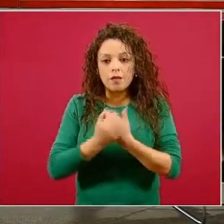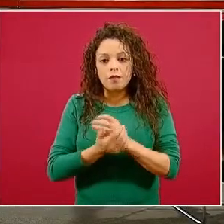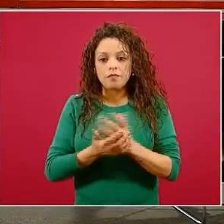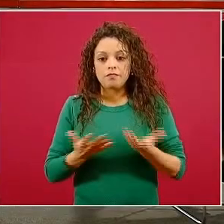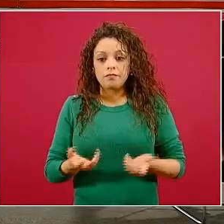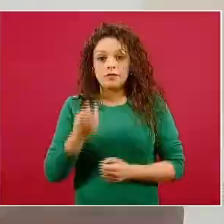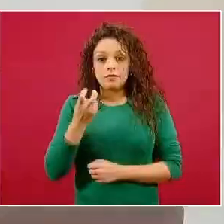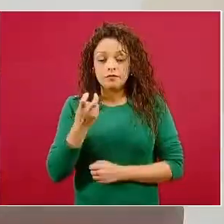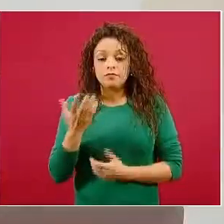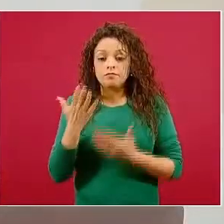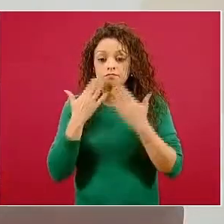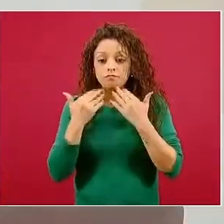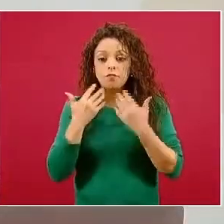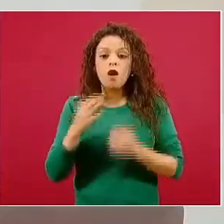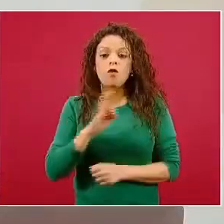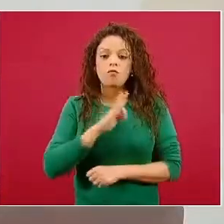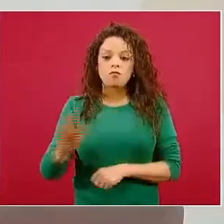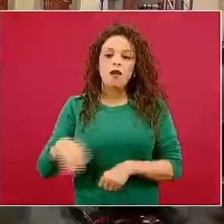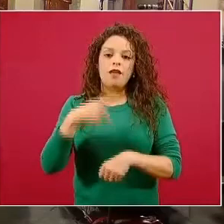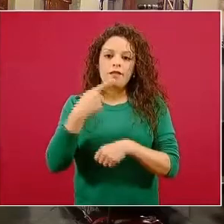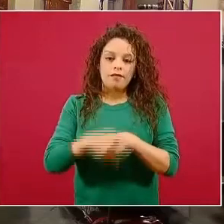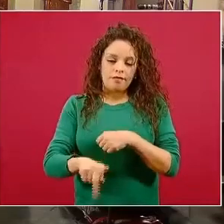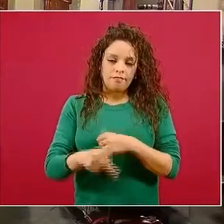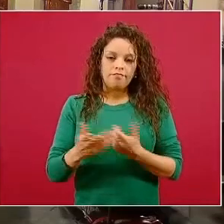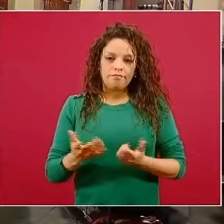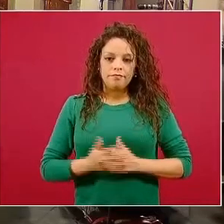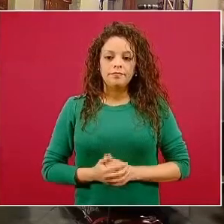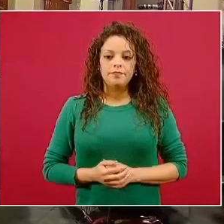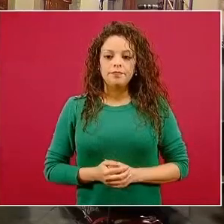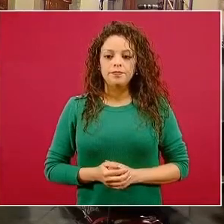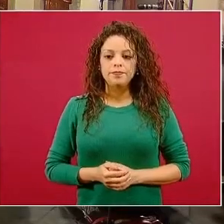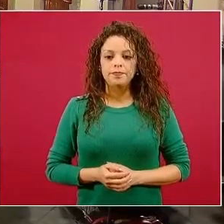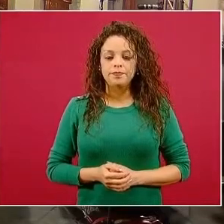a un mayor riesgo. Si me pasas la siguiente, por favor.